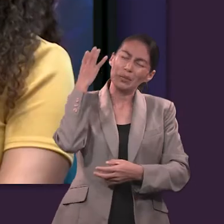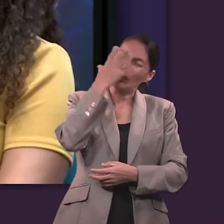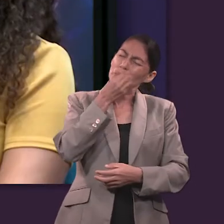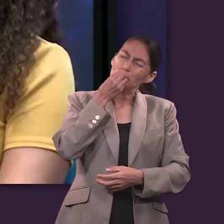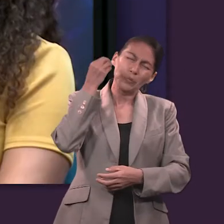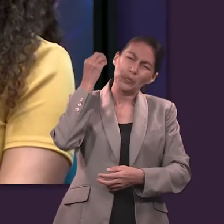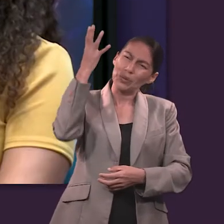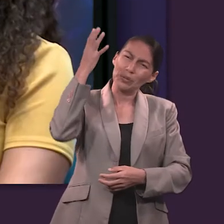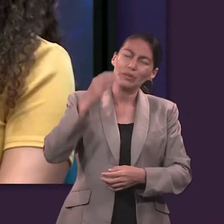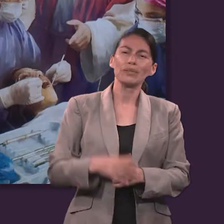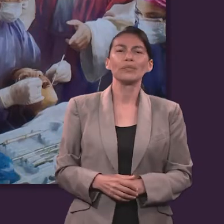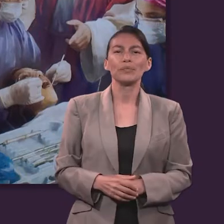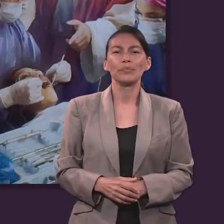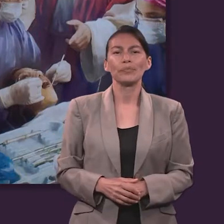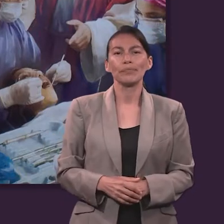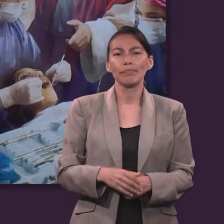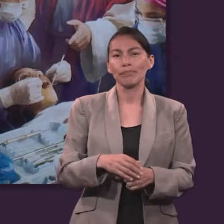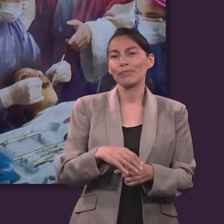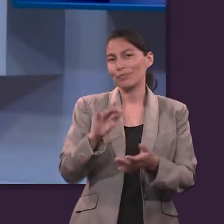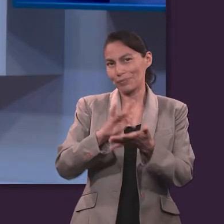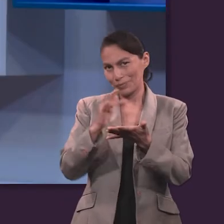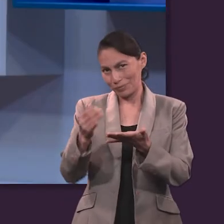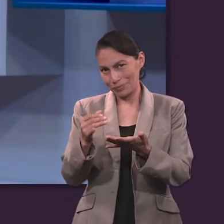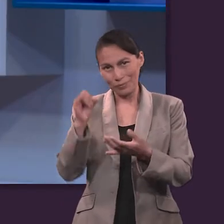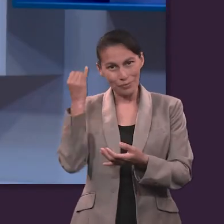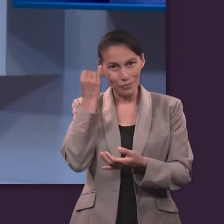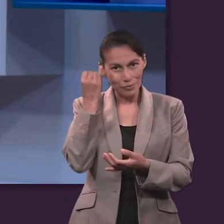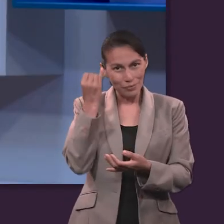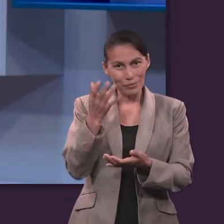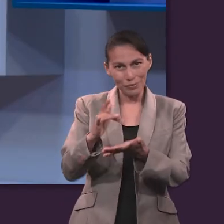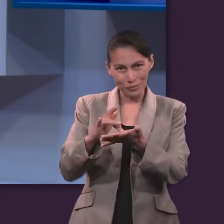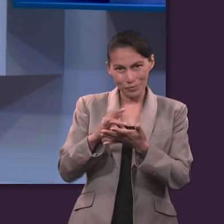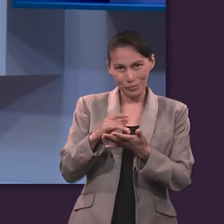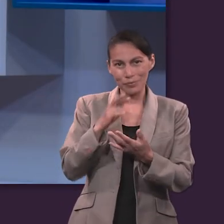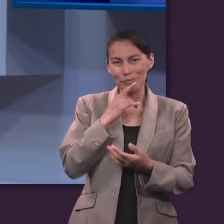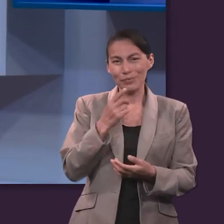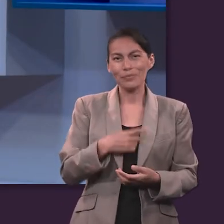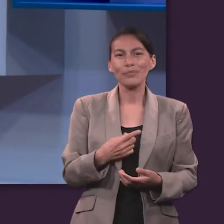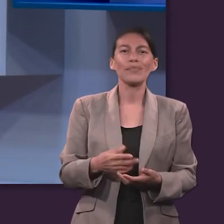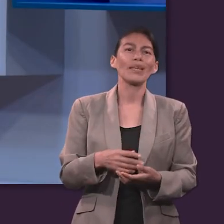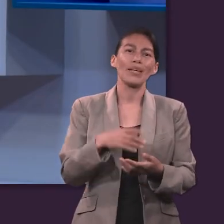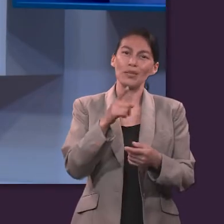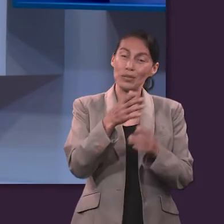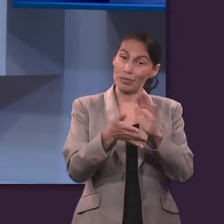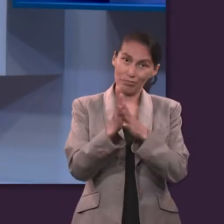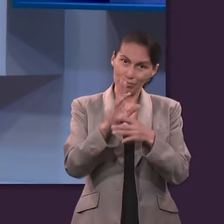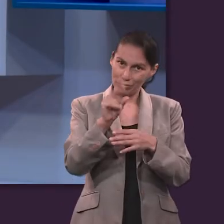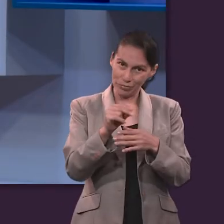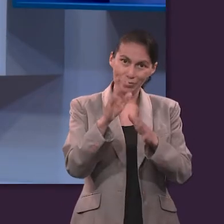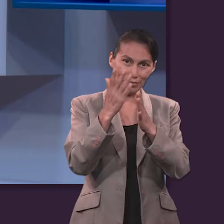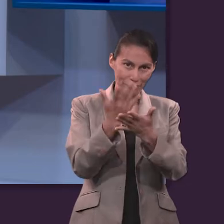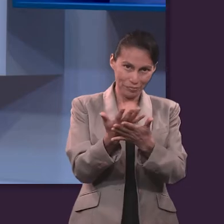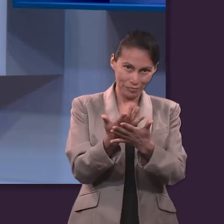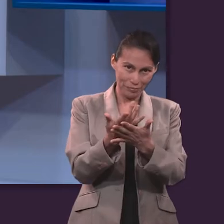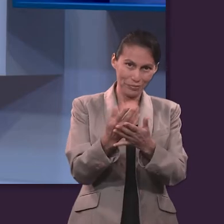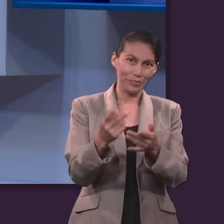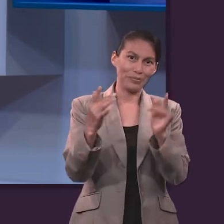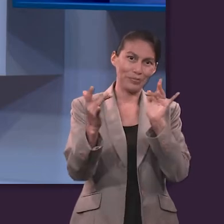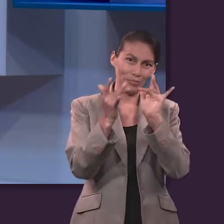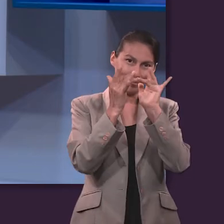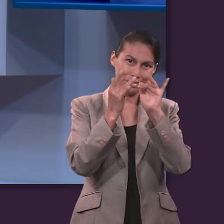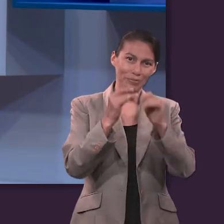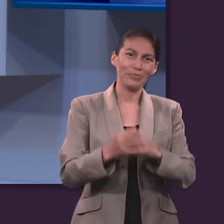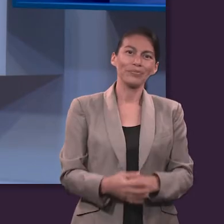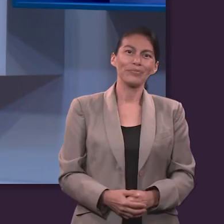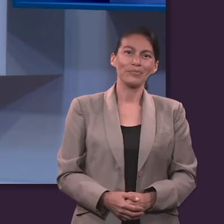cuando Dios reine por completo. Muchas gracias, Isaí, por tu aporte. ¿Qué les parece si entonces nos vamos a una pausa? No